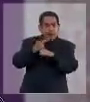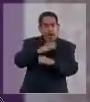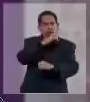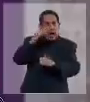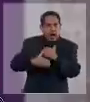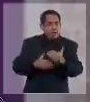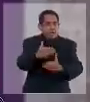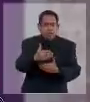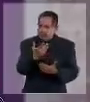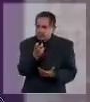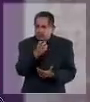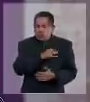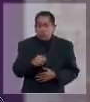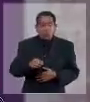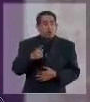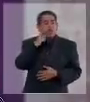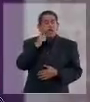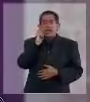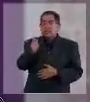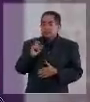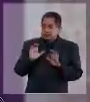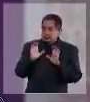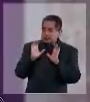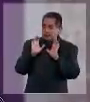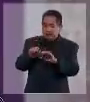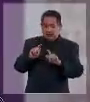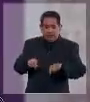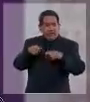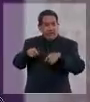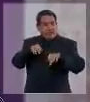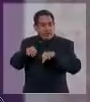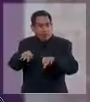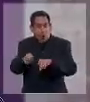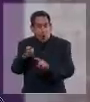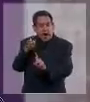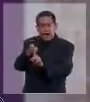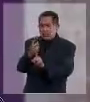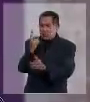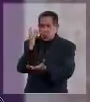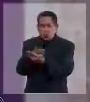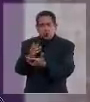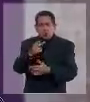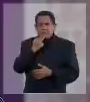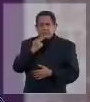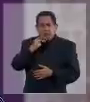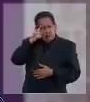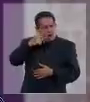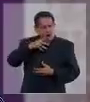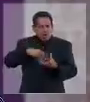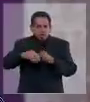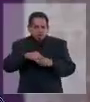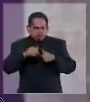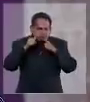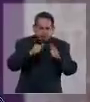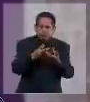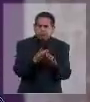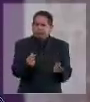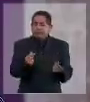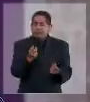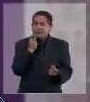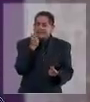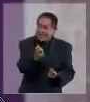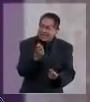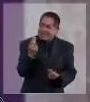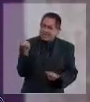que un empleo, que es la única forma de fondo de resolver el problema, resuelva el entorno